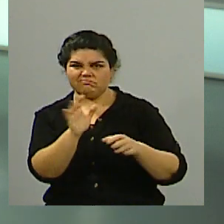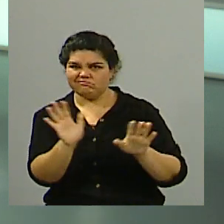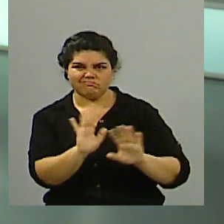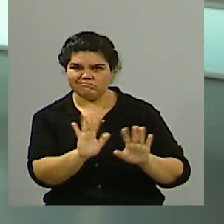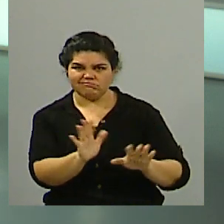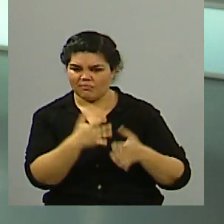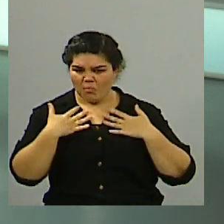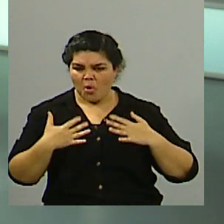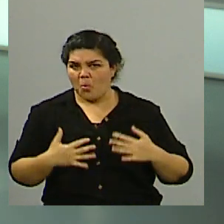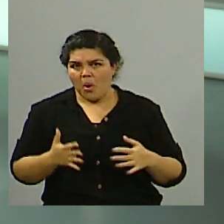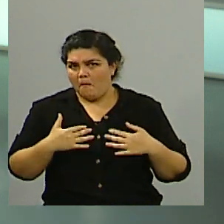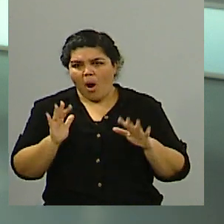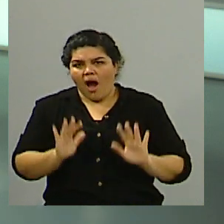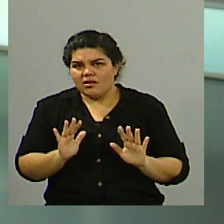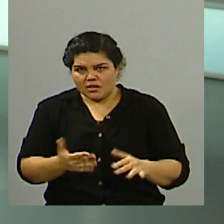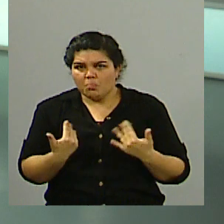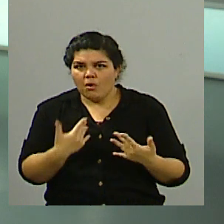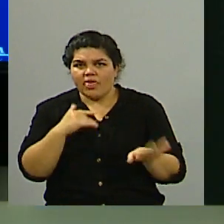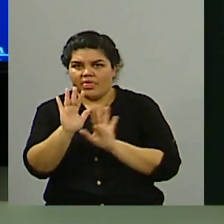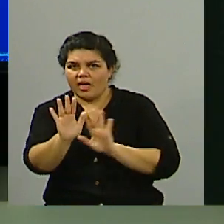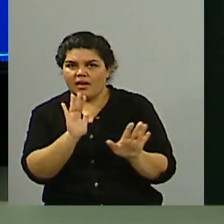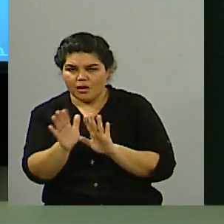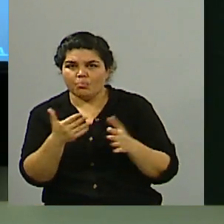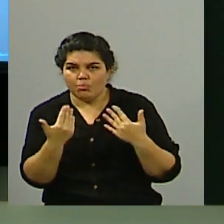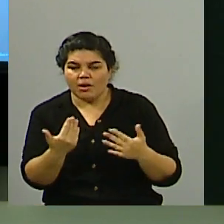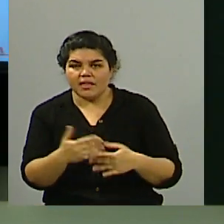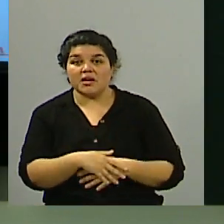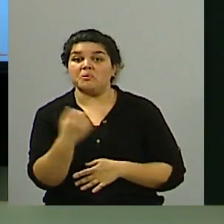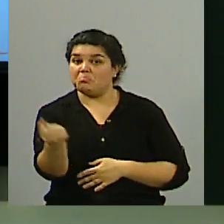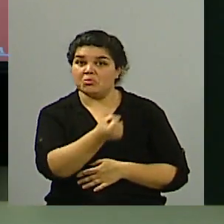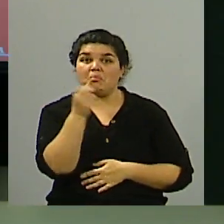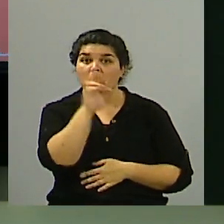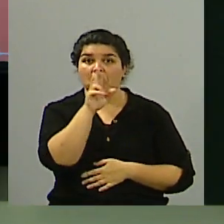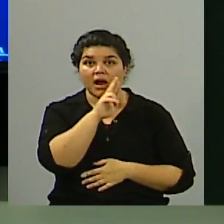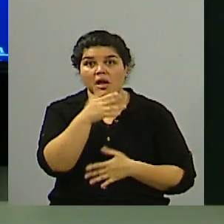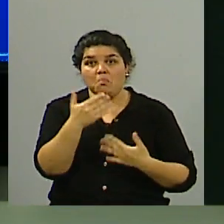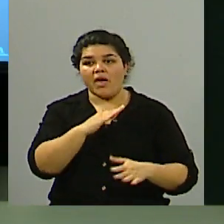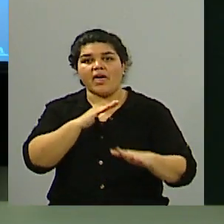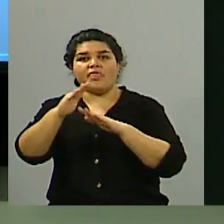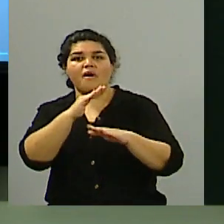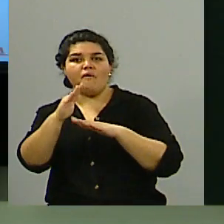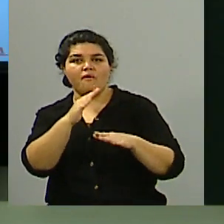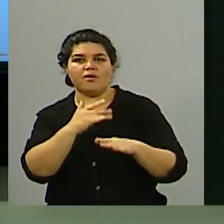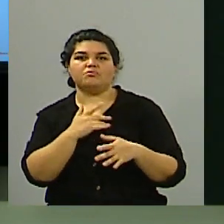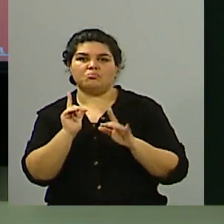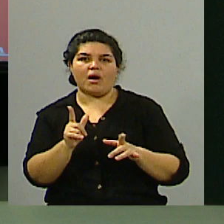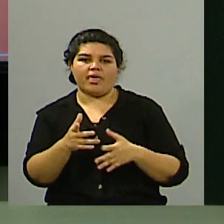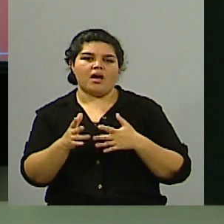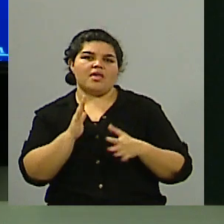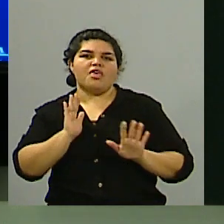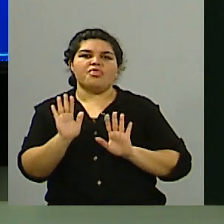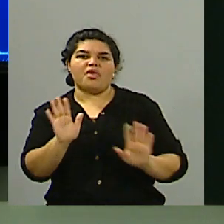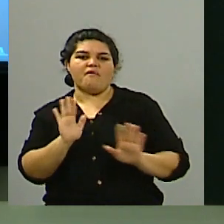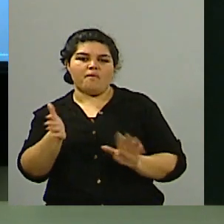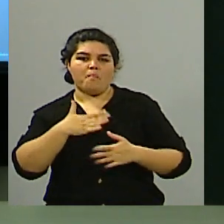tranquilamente defendernos. Es bueno que, que se acerquen a las artes marciales o si no es a las artes marciales, a esto, a la defensa personal, que también